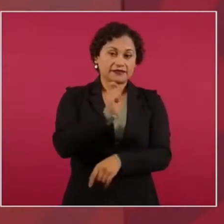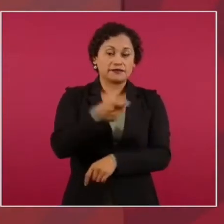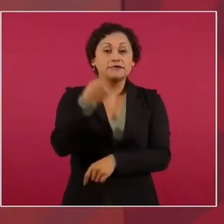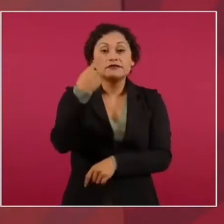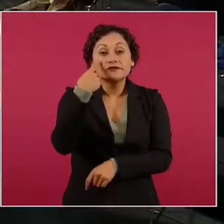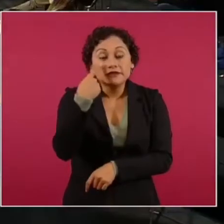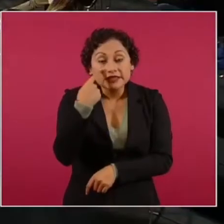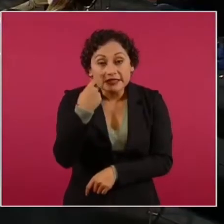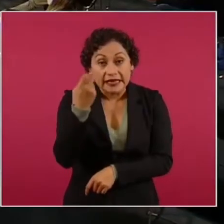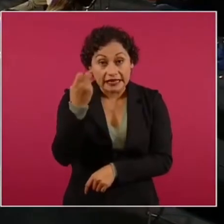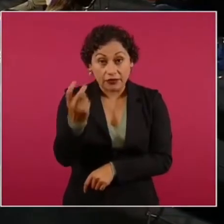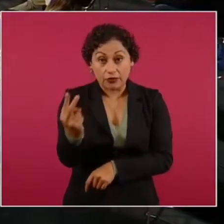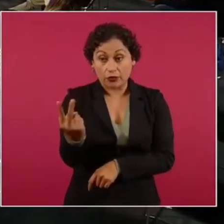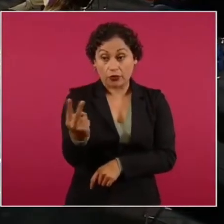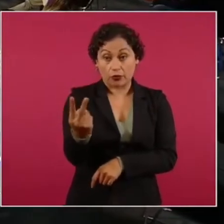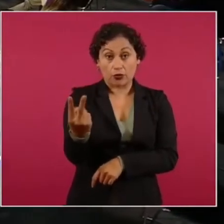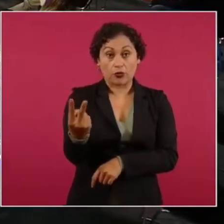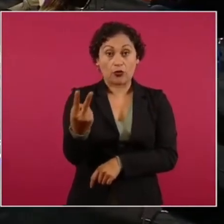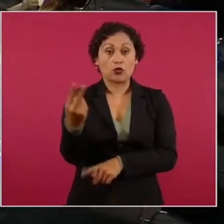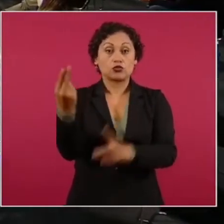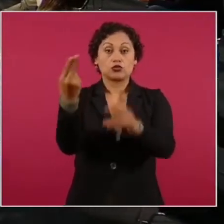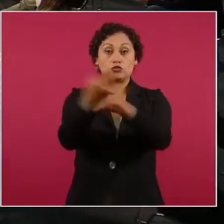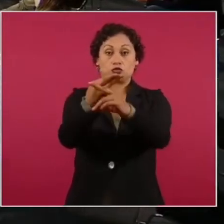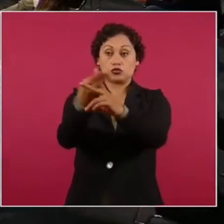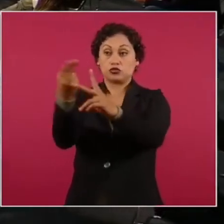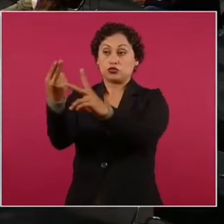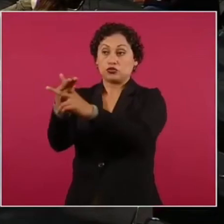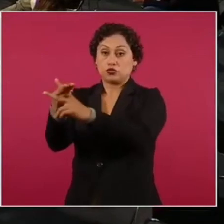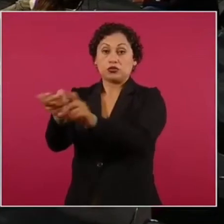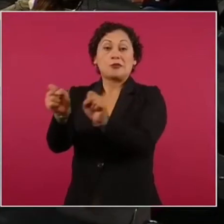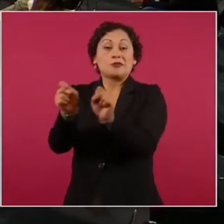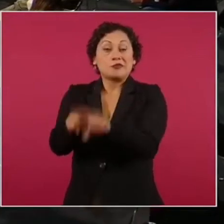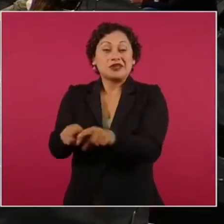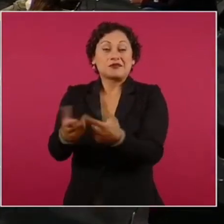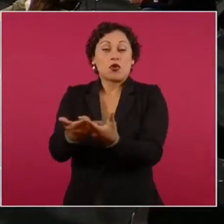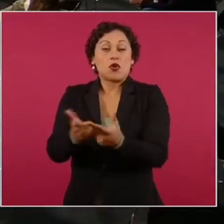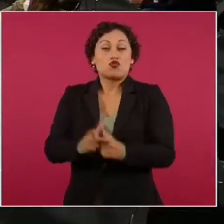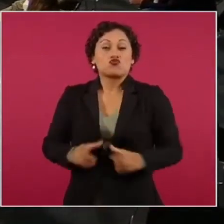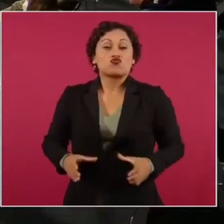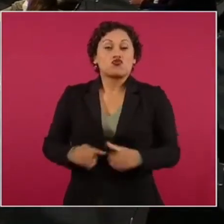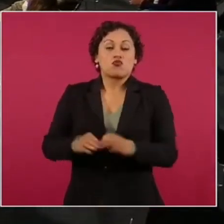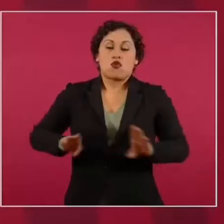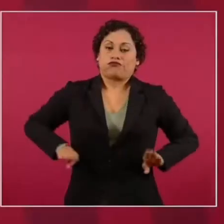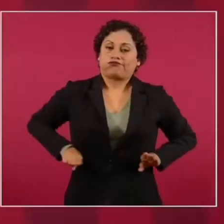asesinados por el conservadurismo.